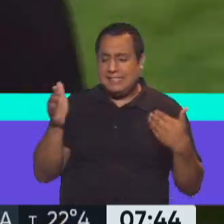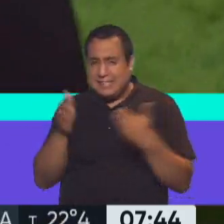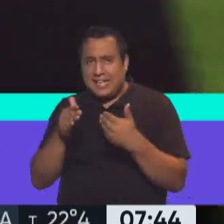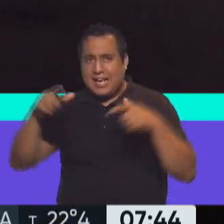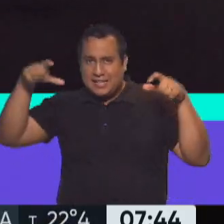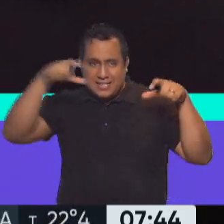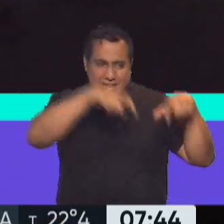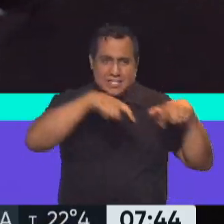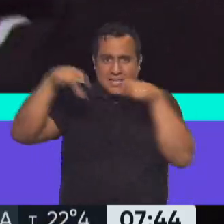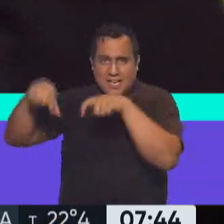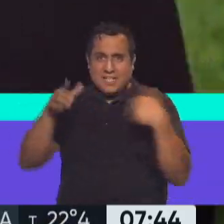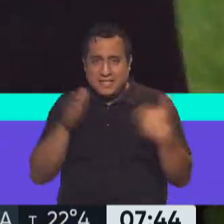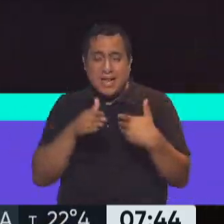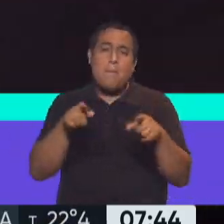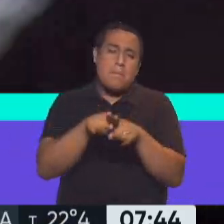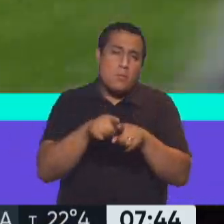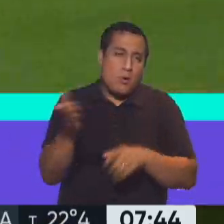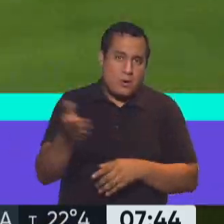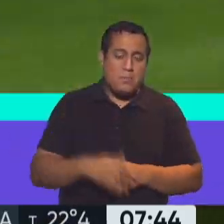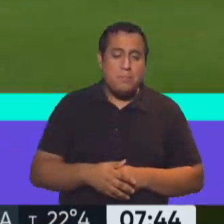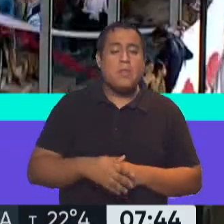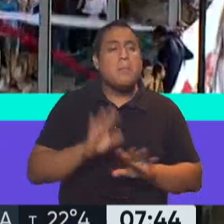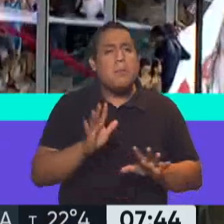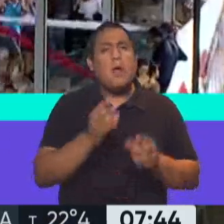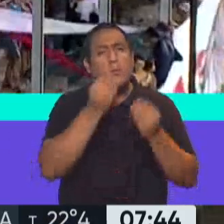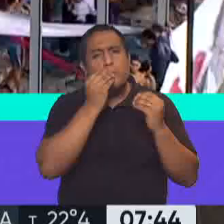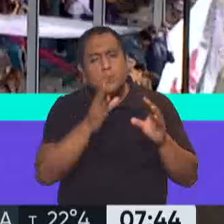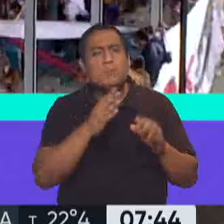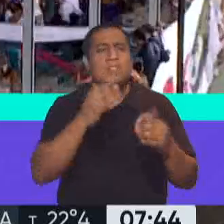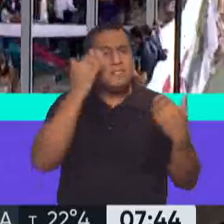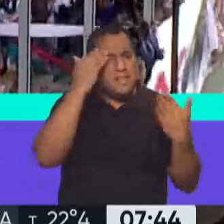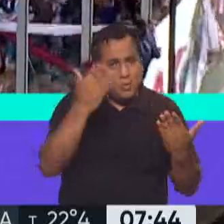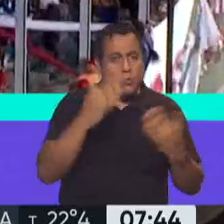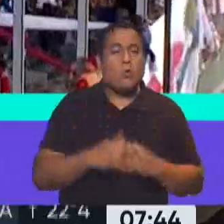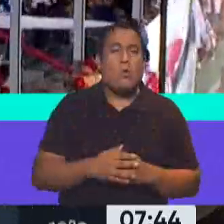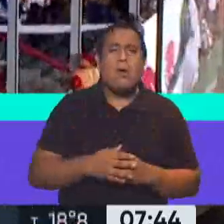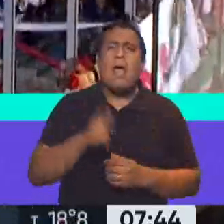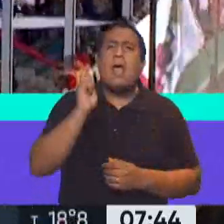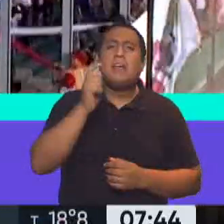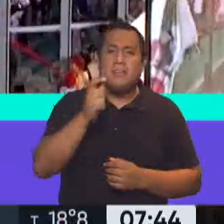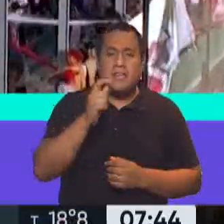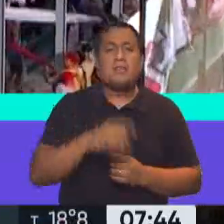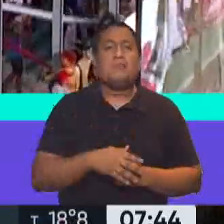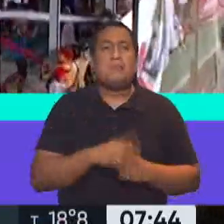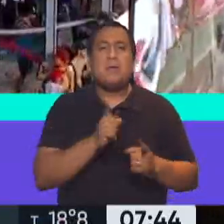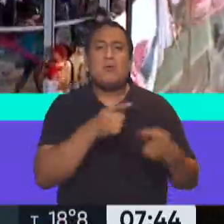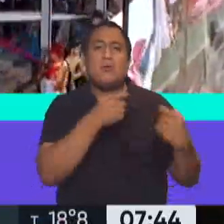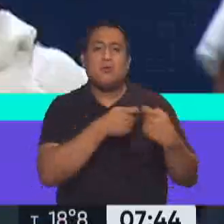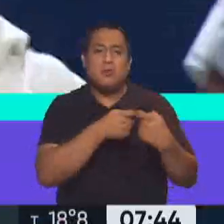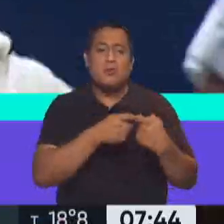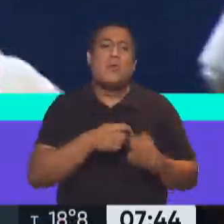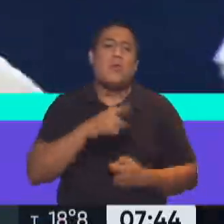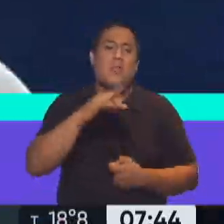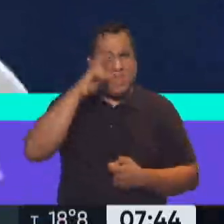todavía. Un abrazo, un saludo, una felicitación. Al hacedor. A nuestro colega, ¿no? A nuestro Rodo Paoli,